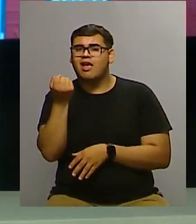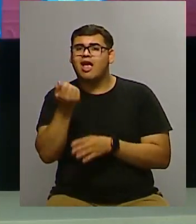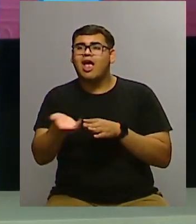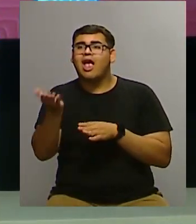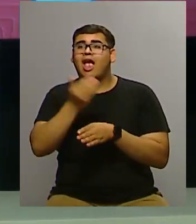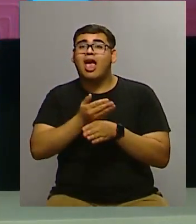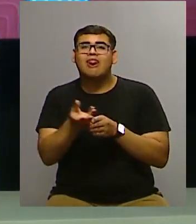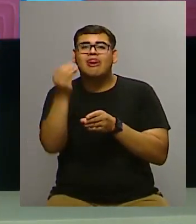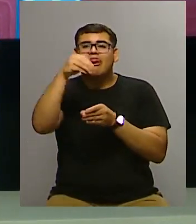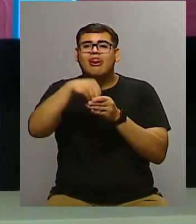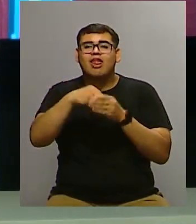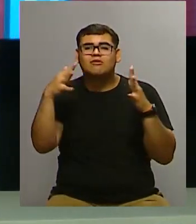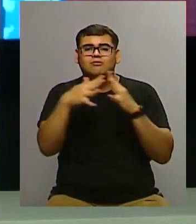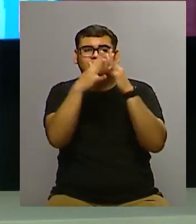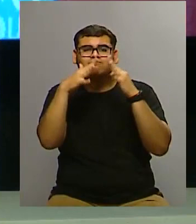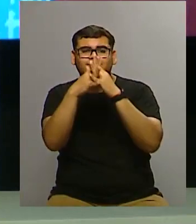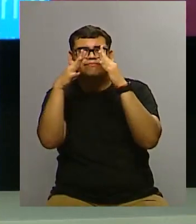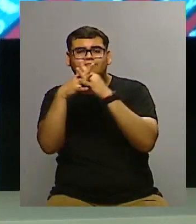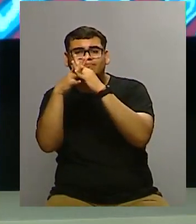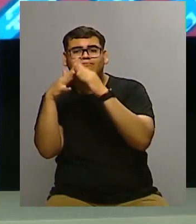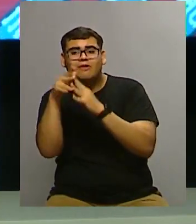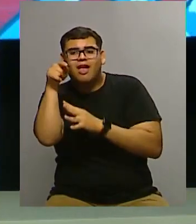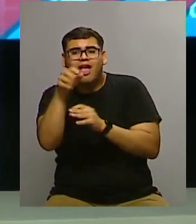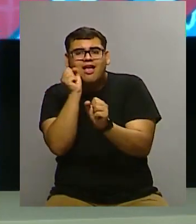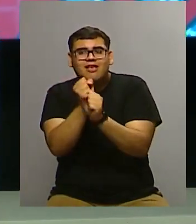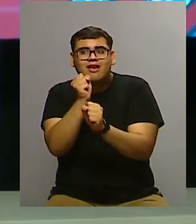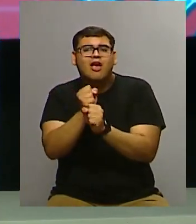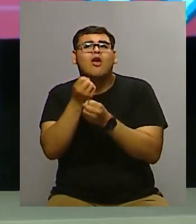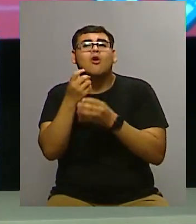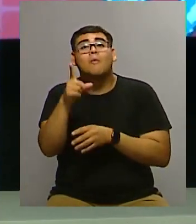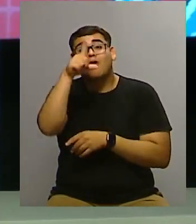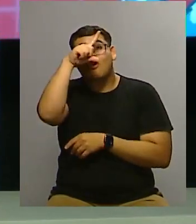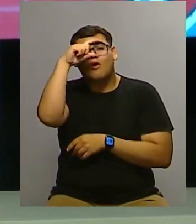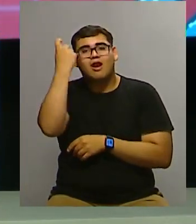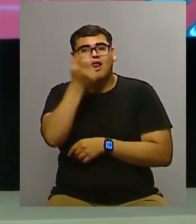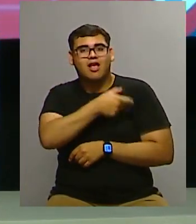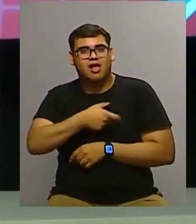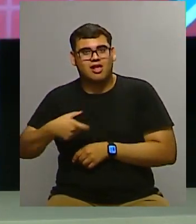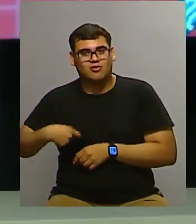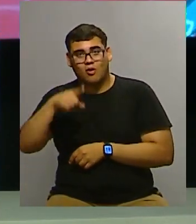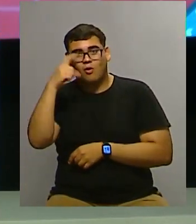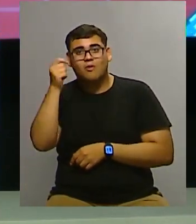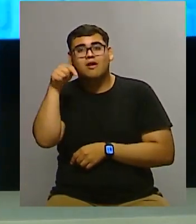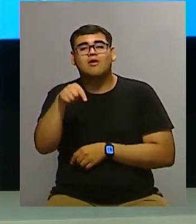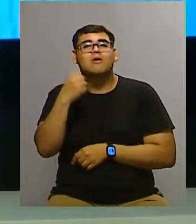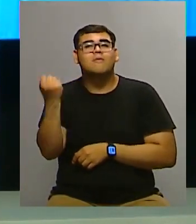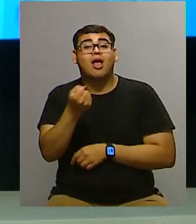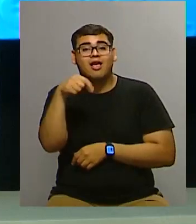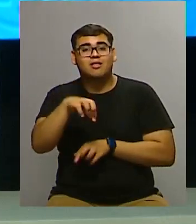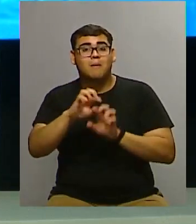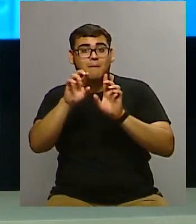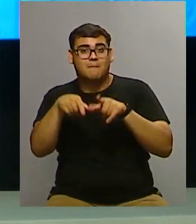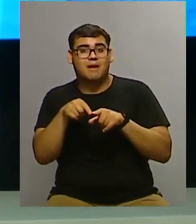intrafinca, adentro de la finca, donde el gobierno nacional tiene que aportar y ayudar con este programa para